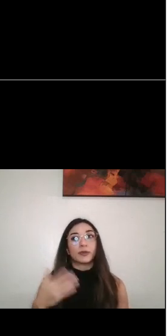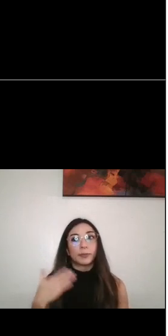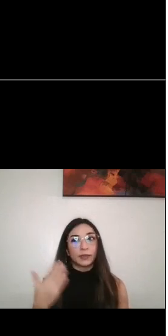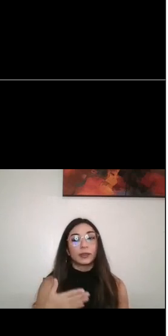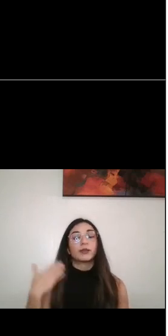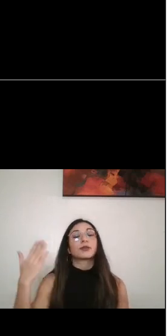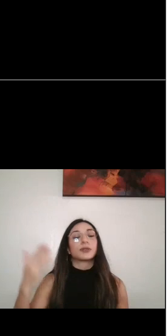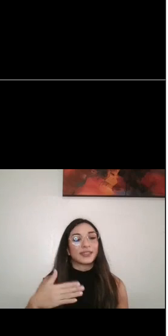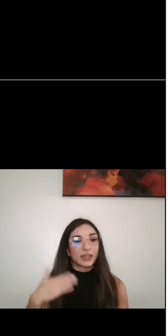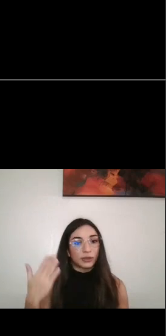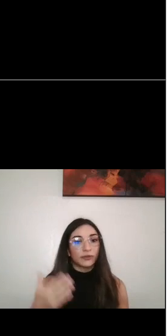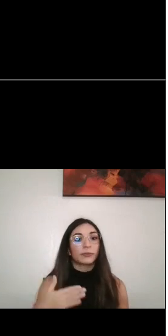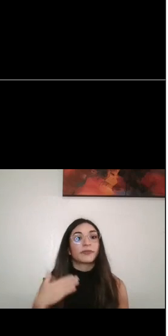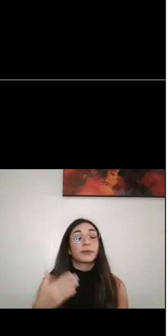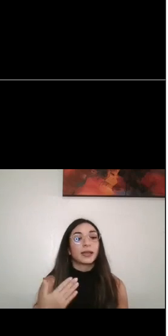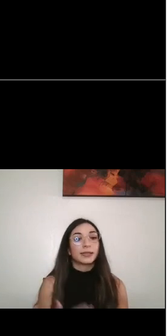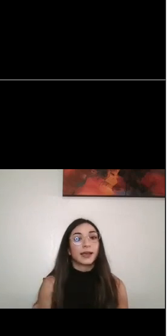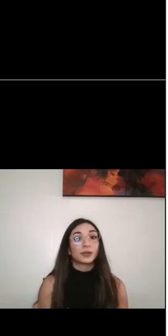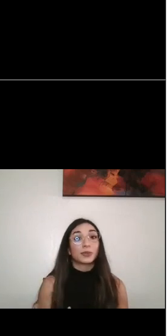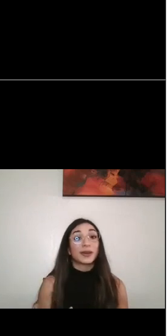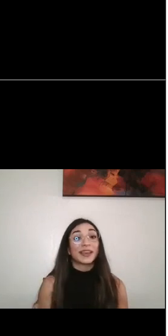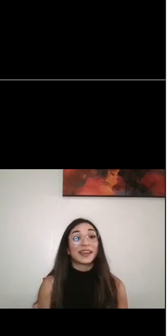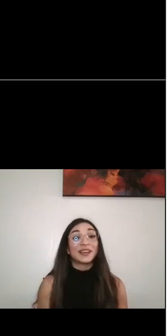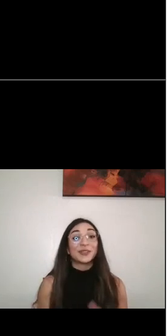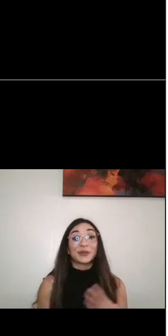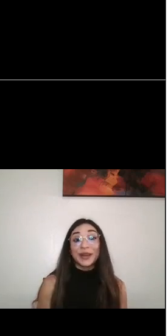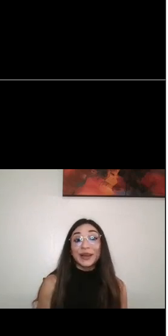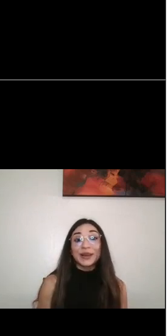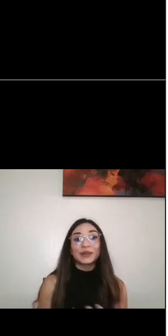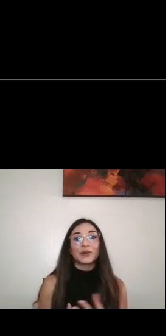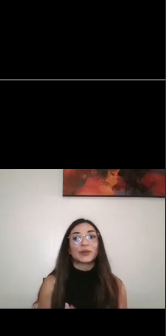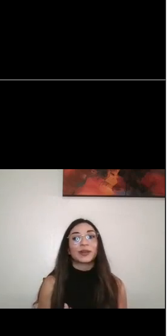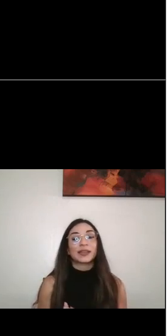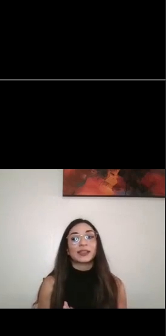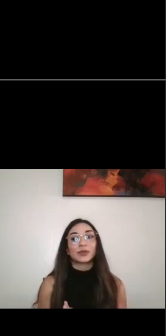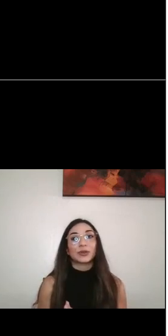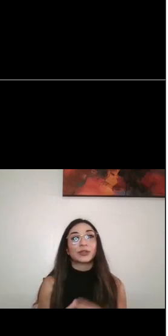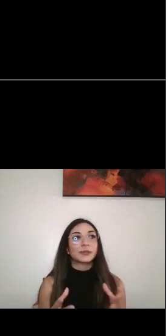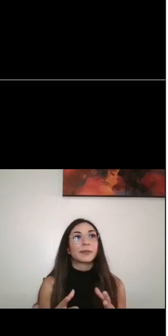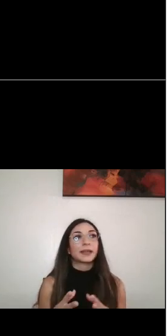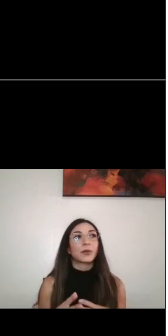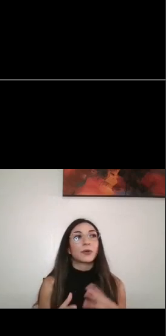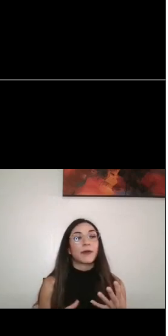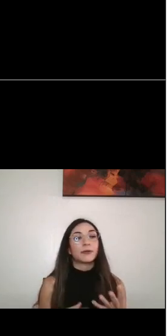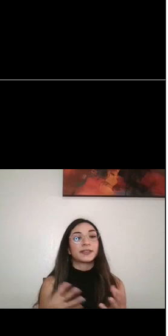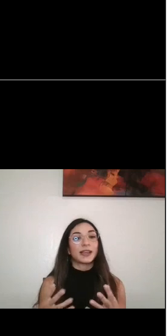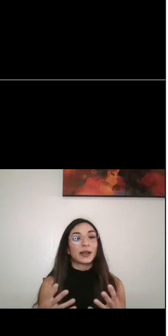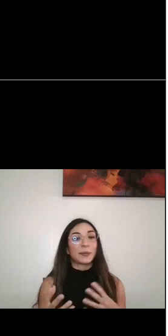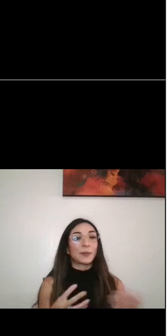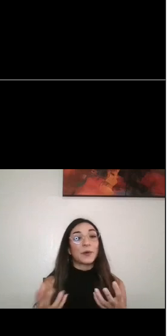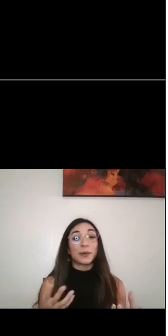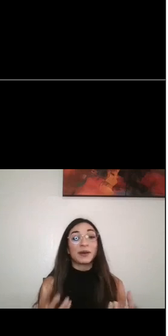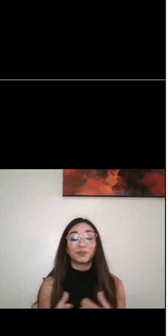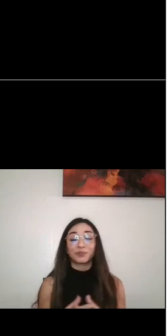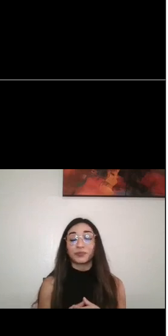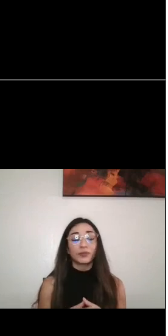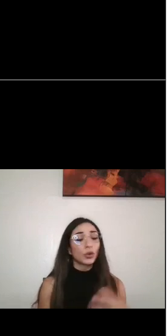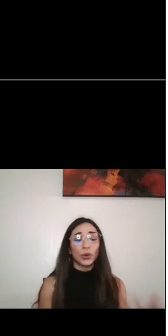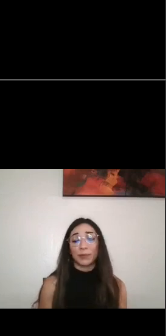son más repetitivos, con los que están más familiarizados, puede que sonrían cuando haya esos sonidos, especialmente como la voz de papá o